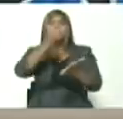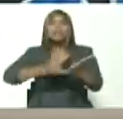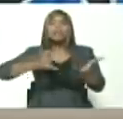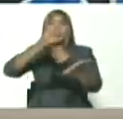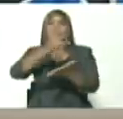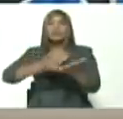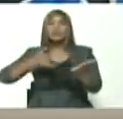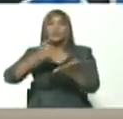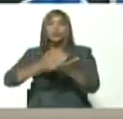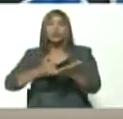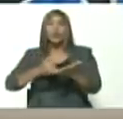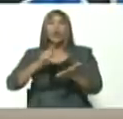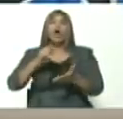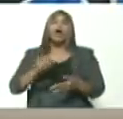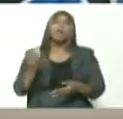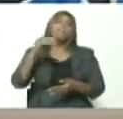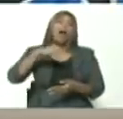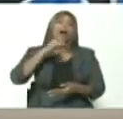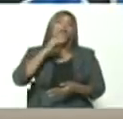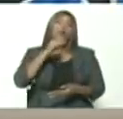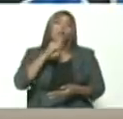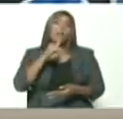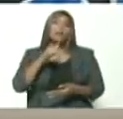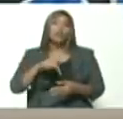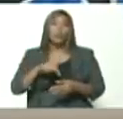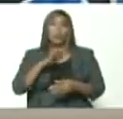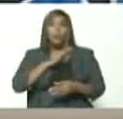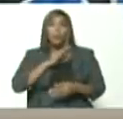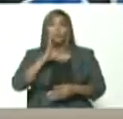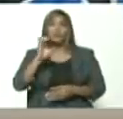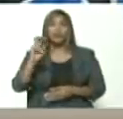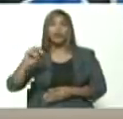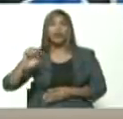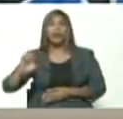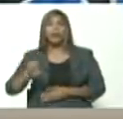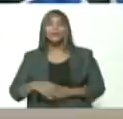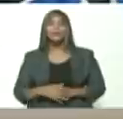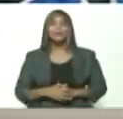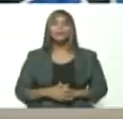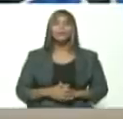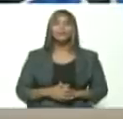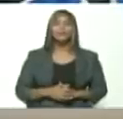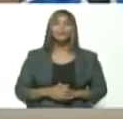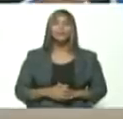y actualización de datos en el registro electoral.